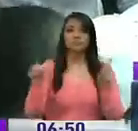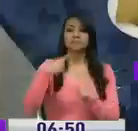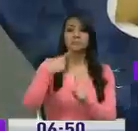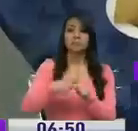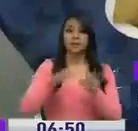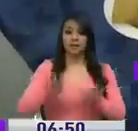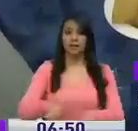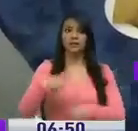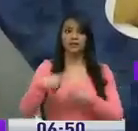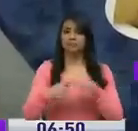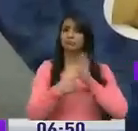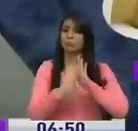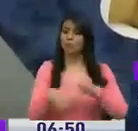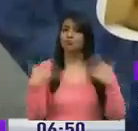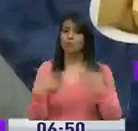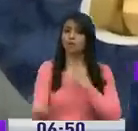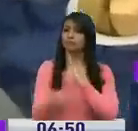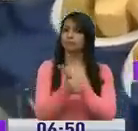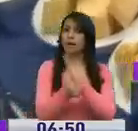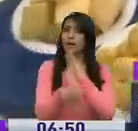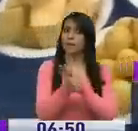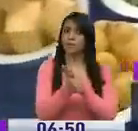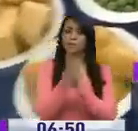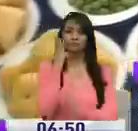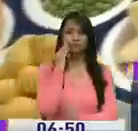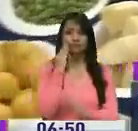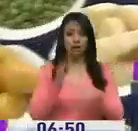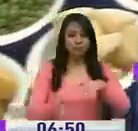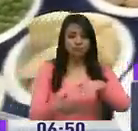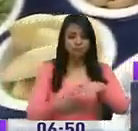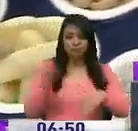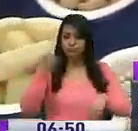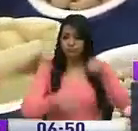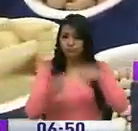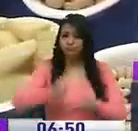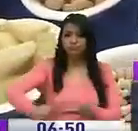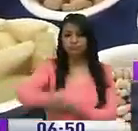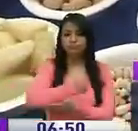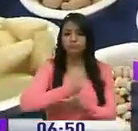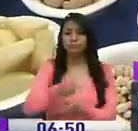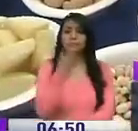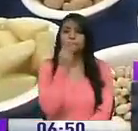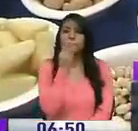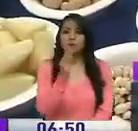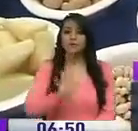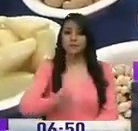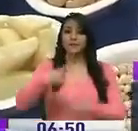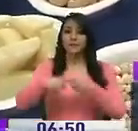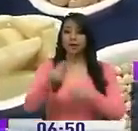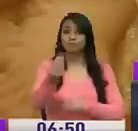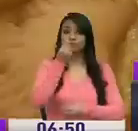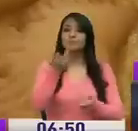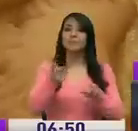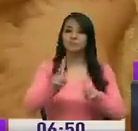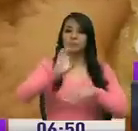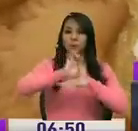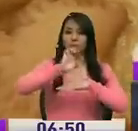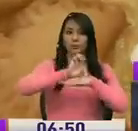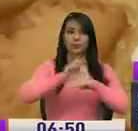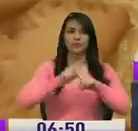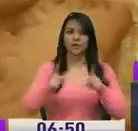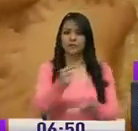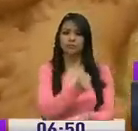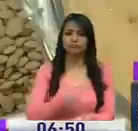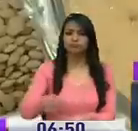urbe mostraron sus habilidades culinarias y la riqueza gastronómica que existe no solo en la capital sino en el país pues muchas recetas